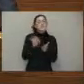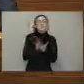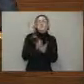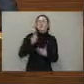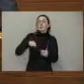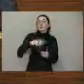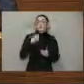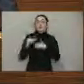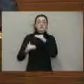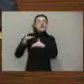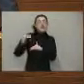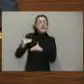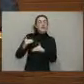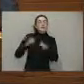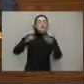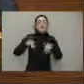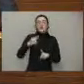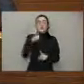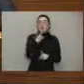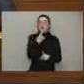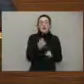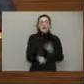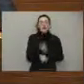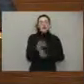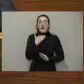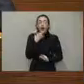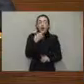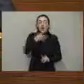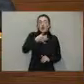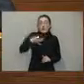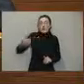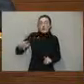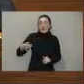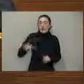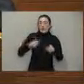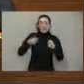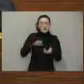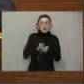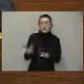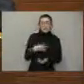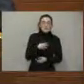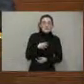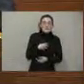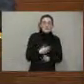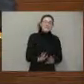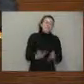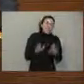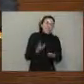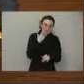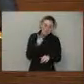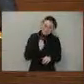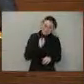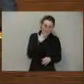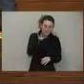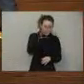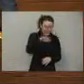superar se concluía que no podía generarse ningún tipo de deuda durante esta prestación. Ahora bien, esto no es del todo